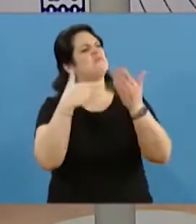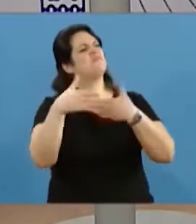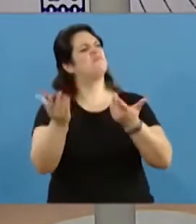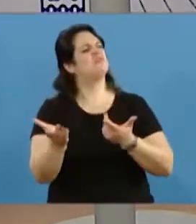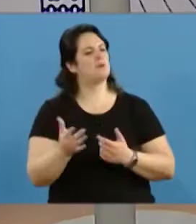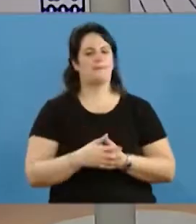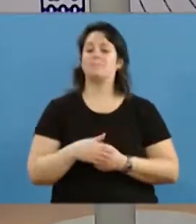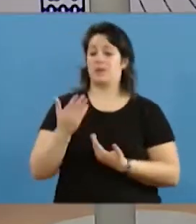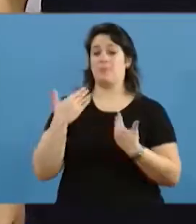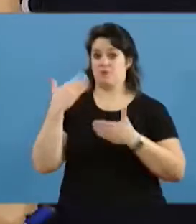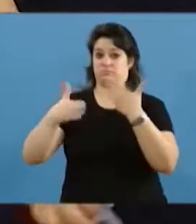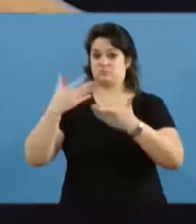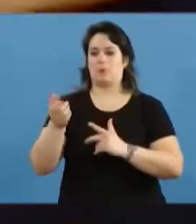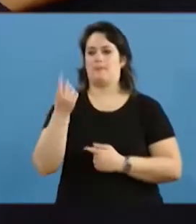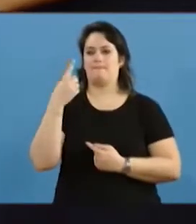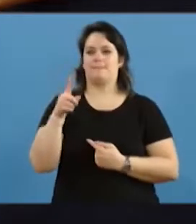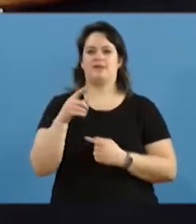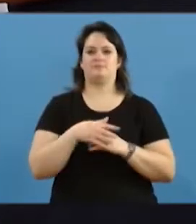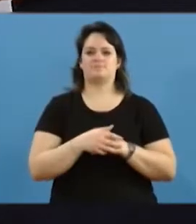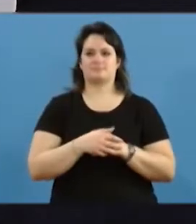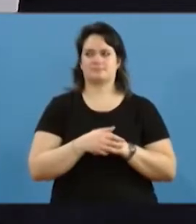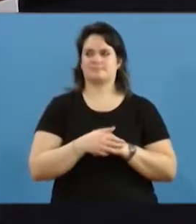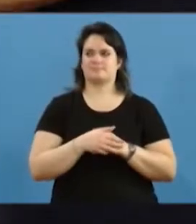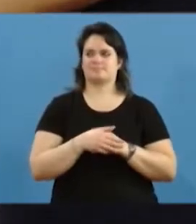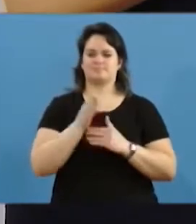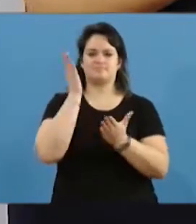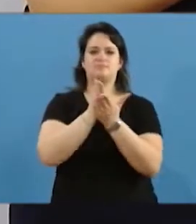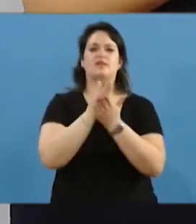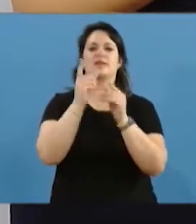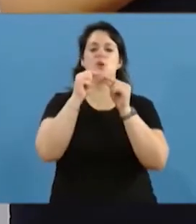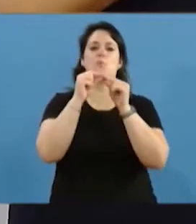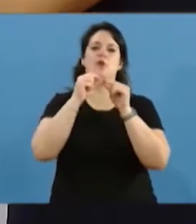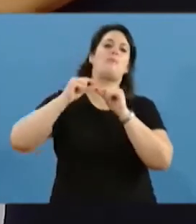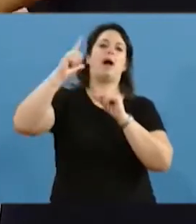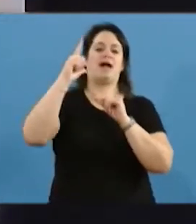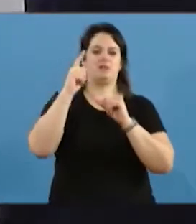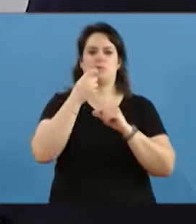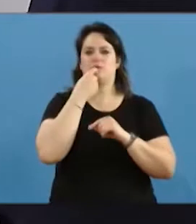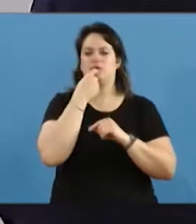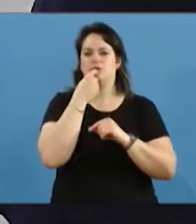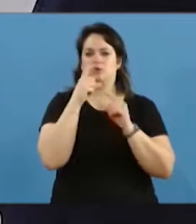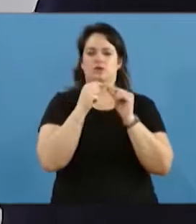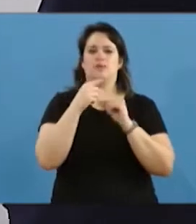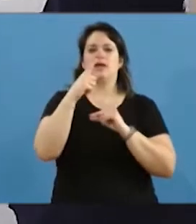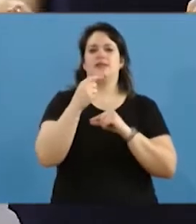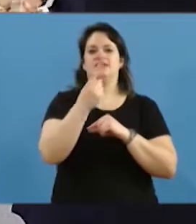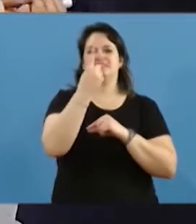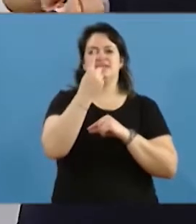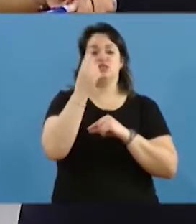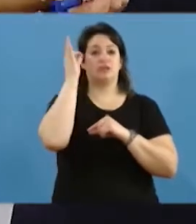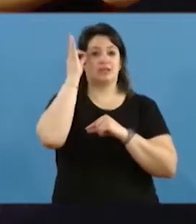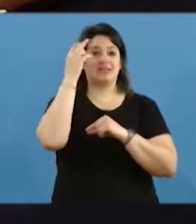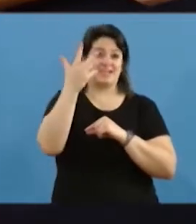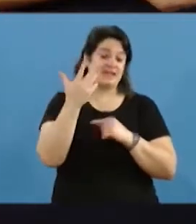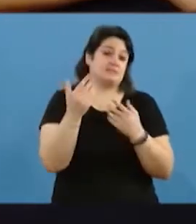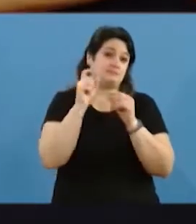y seguir, pero en realidad el que me va a poner de alguna manera el límite es la tabla. El valor más grande que yo tengo es